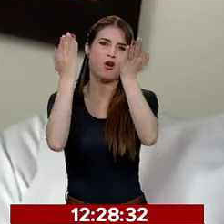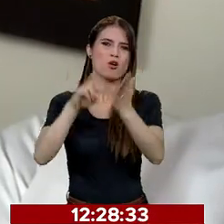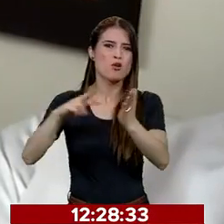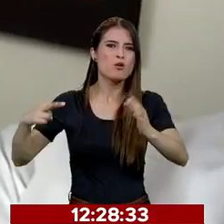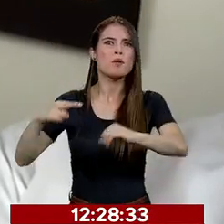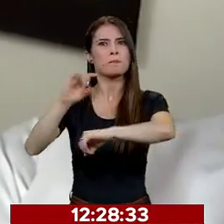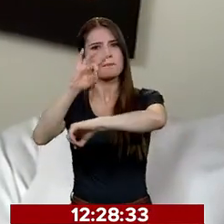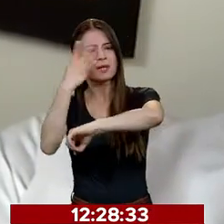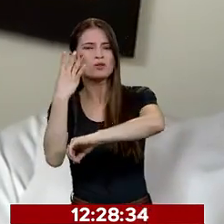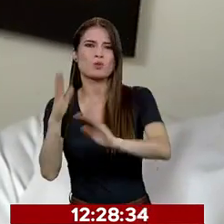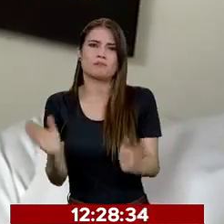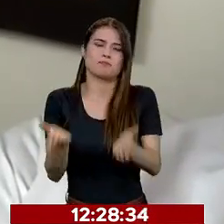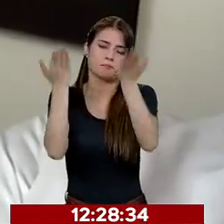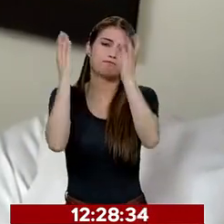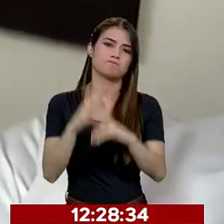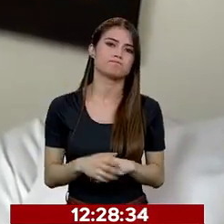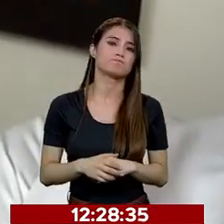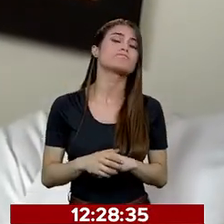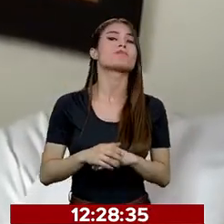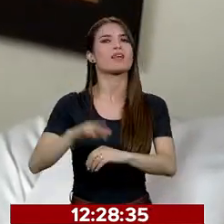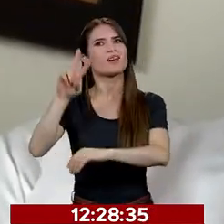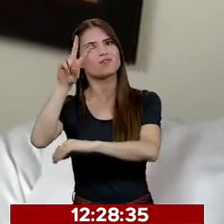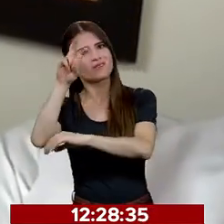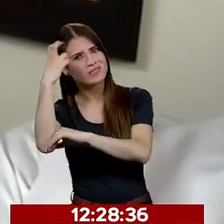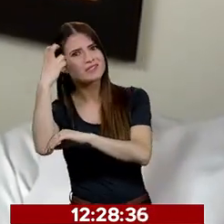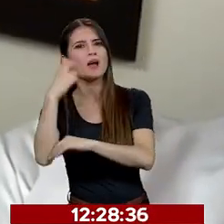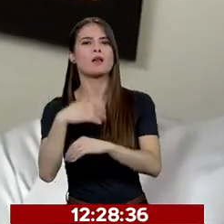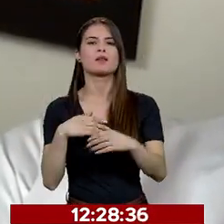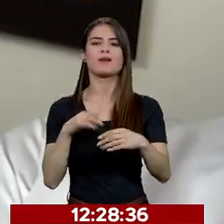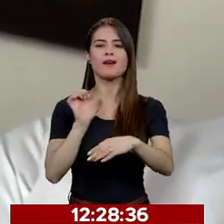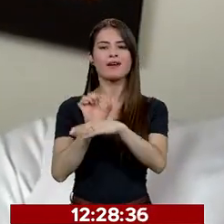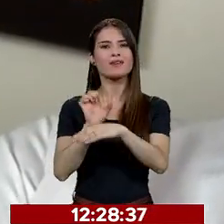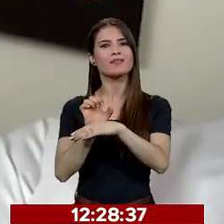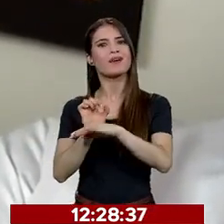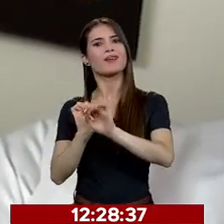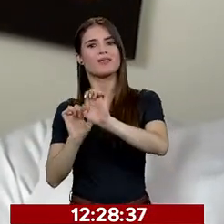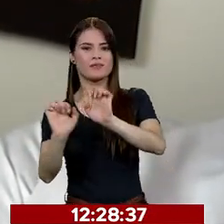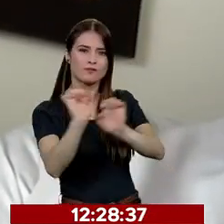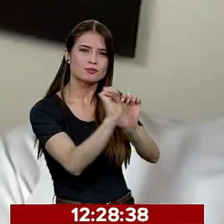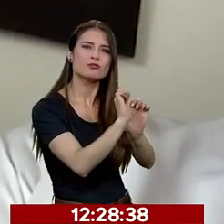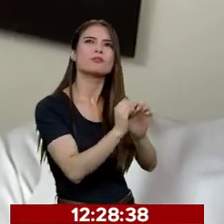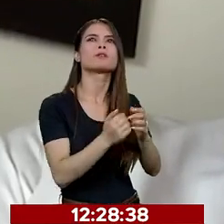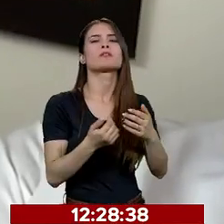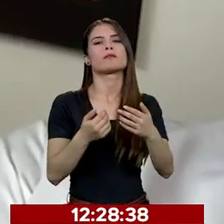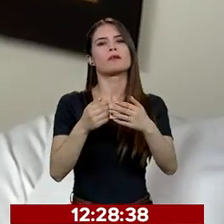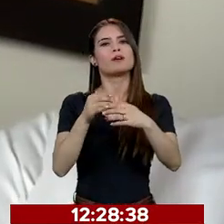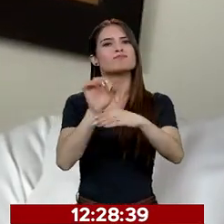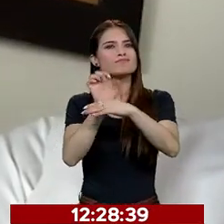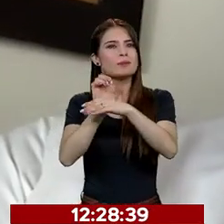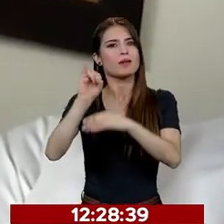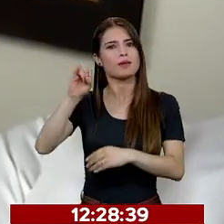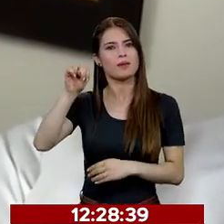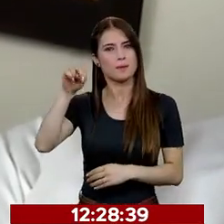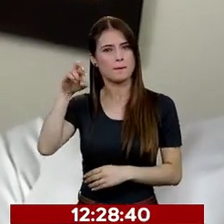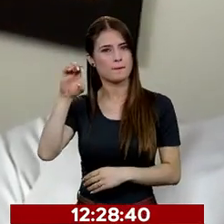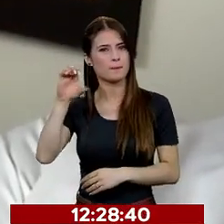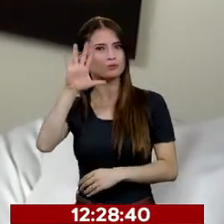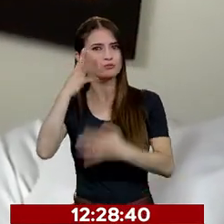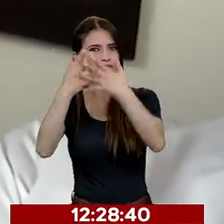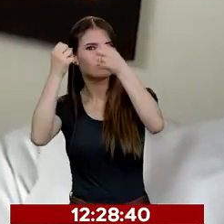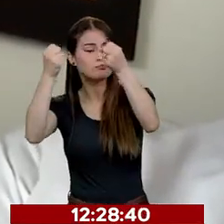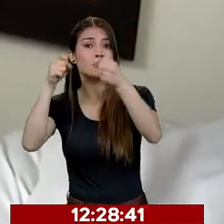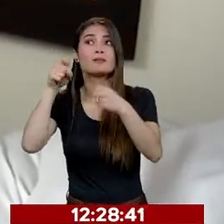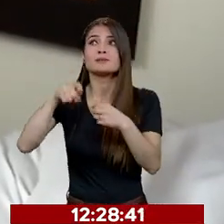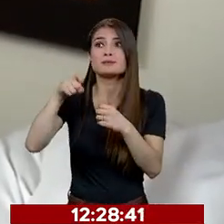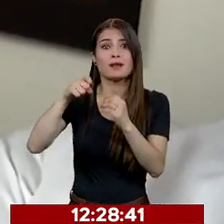rama judicial como la fiscalía, como la defensoría, como el INPEC deberían tener grandes departamentos de sistema que tengan esa tecnología y la